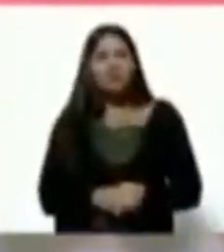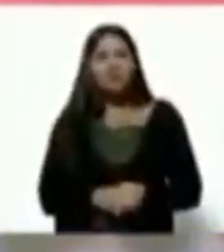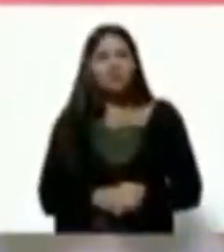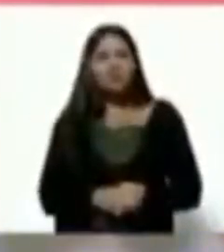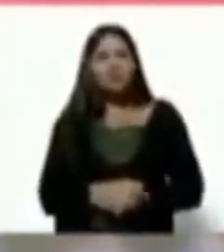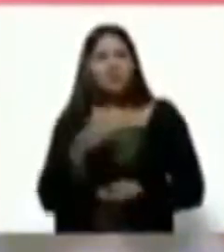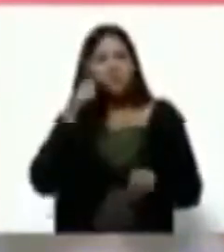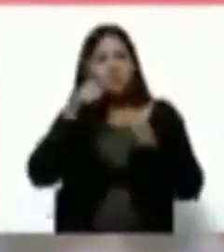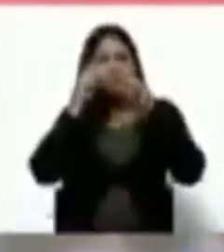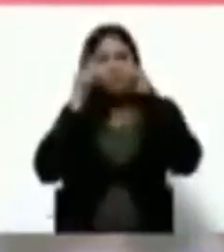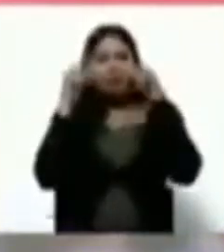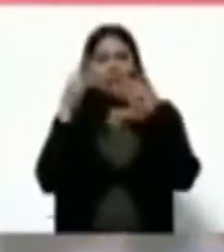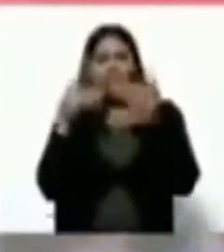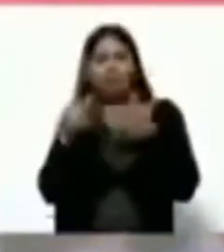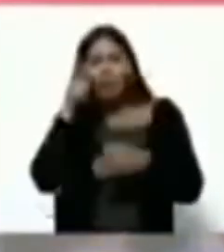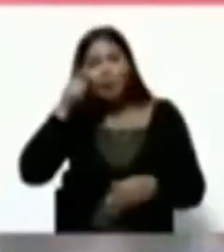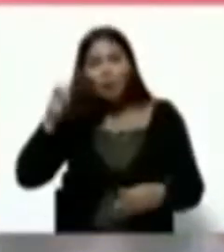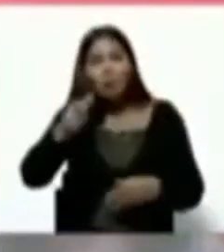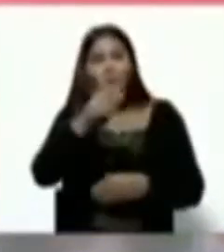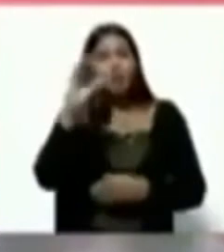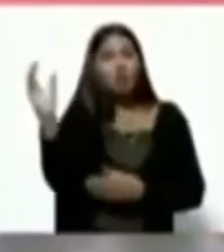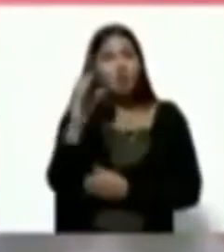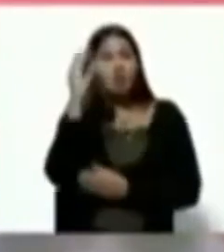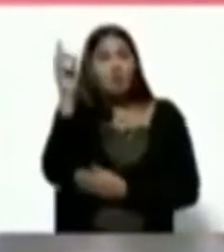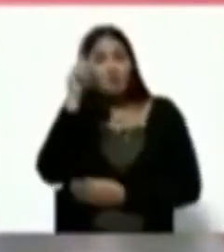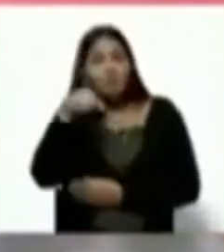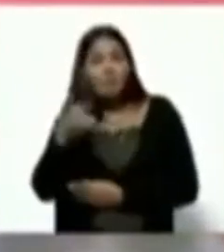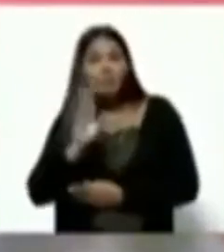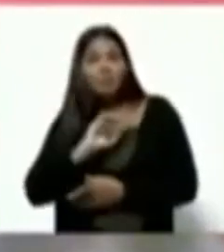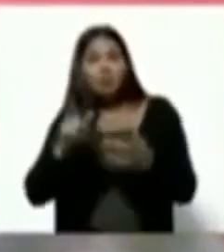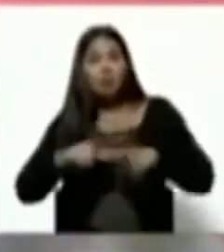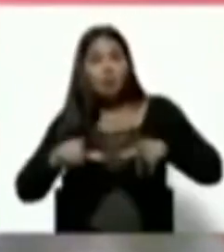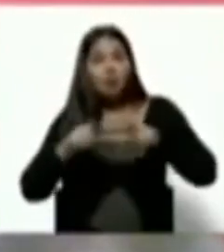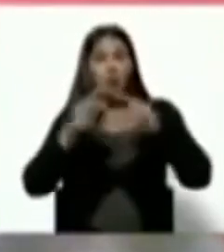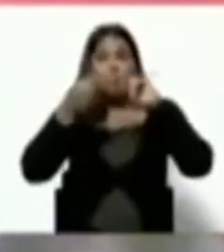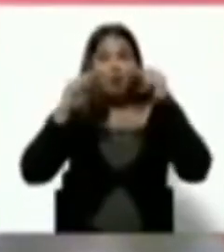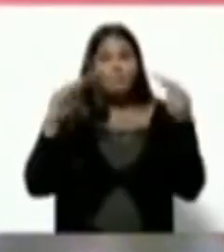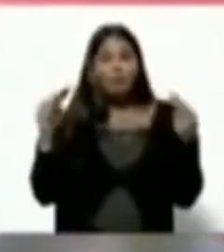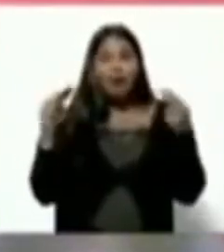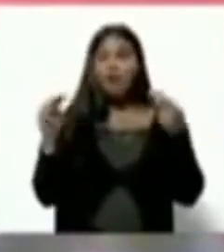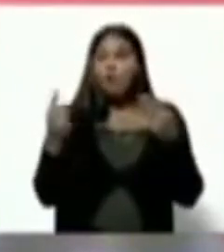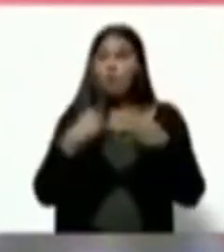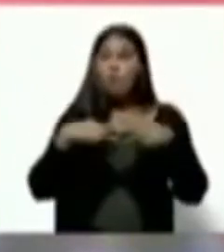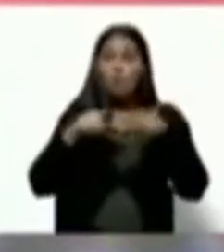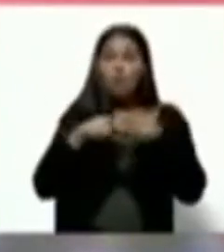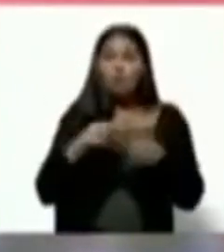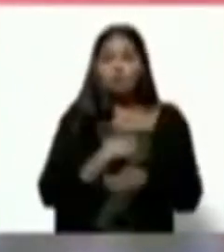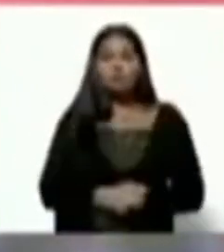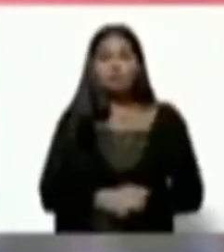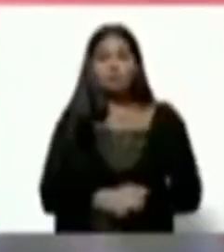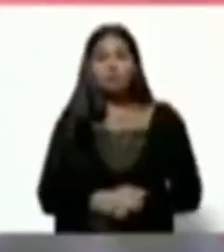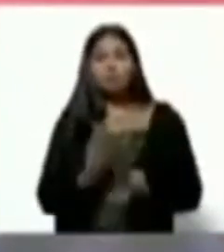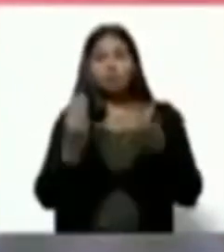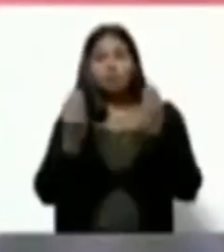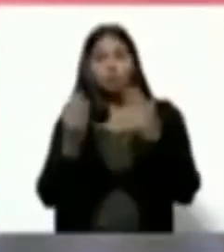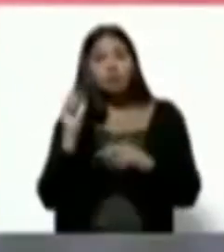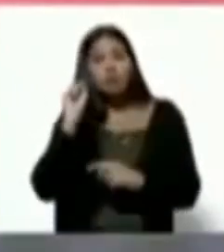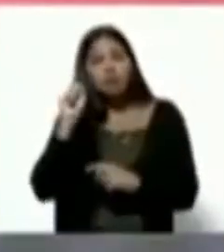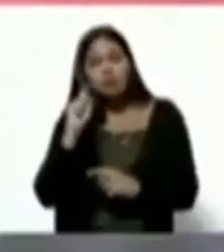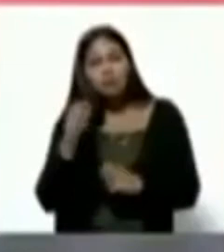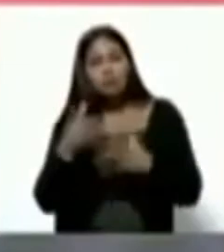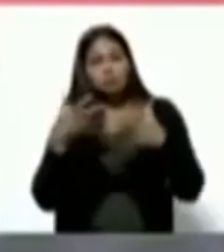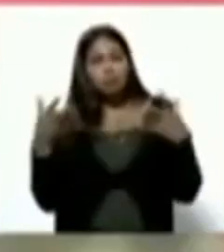en este despertar del pueblo colombiano y también en esta ansia de paz del pueblo colombiano que ha sido tan necesaria, tan